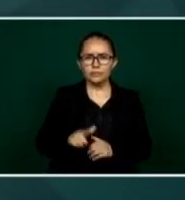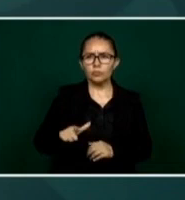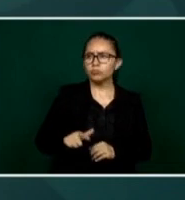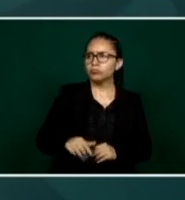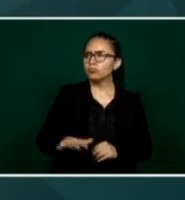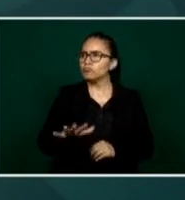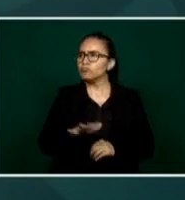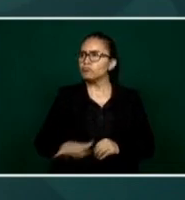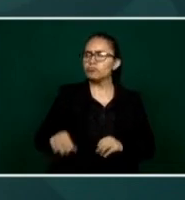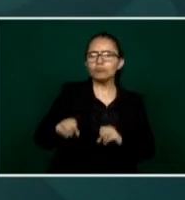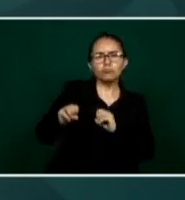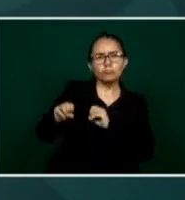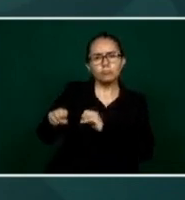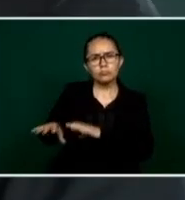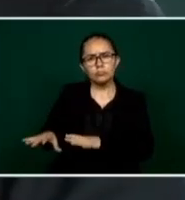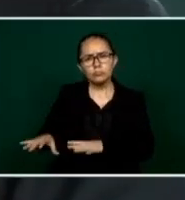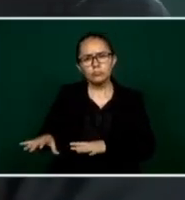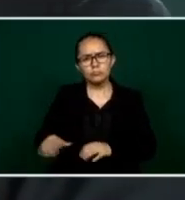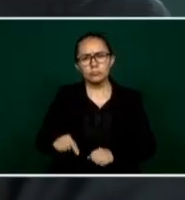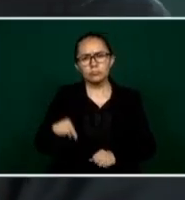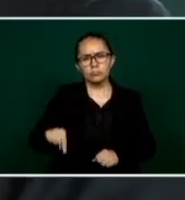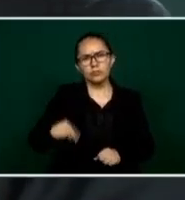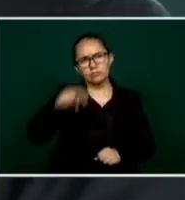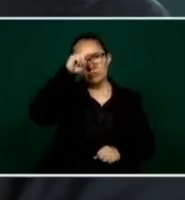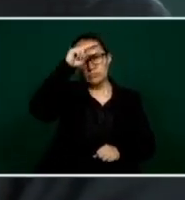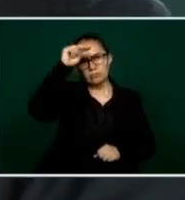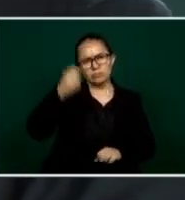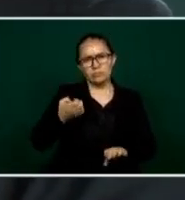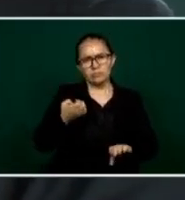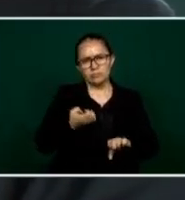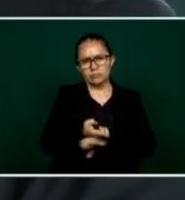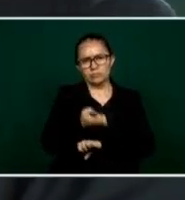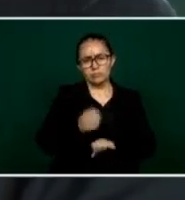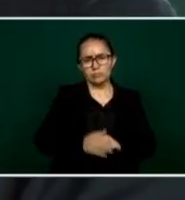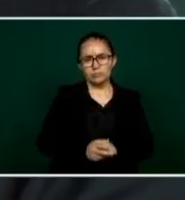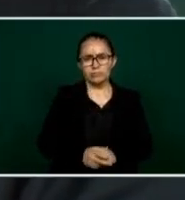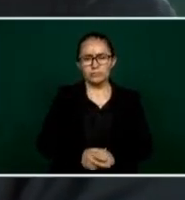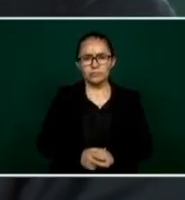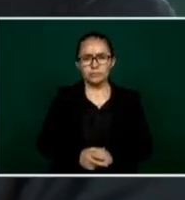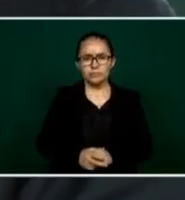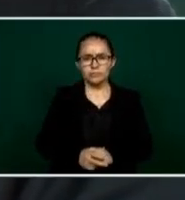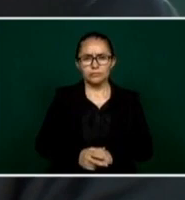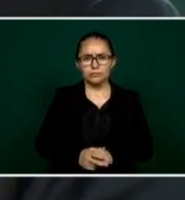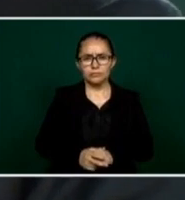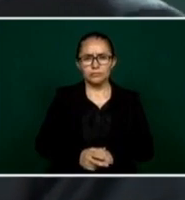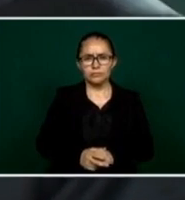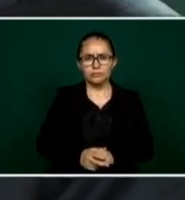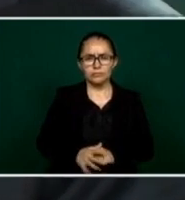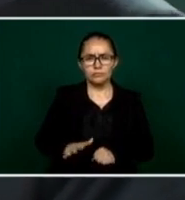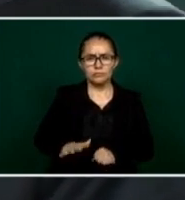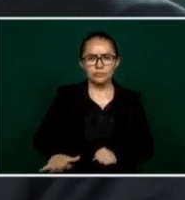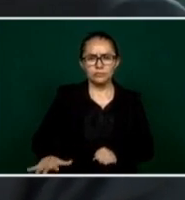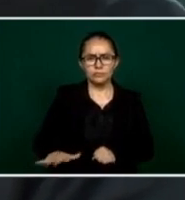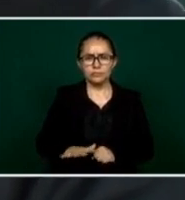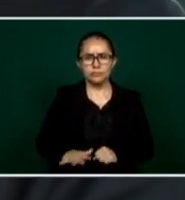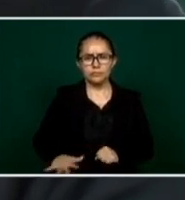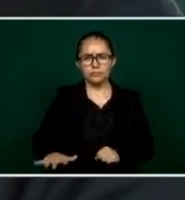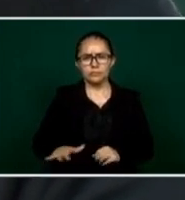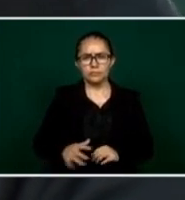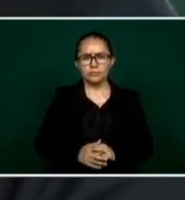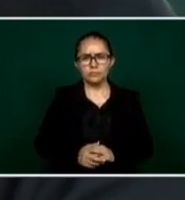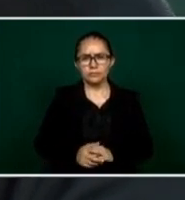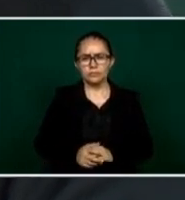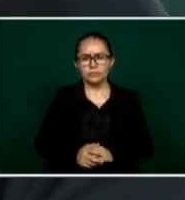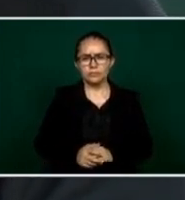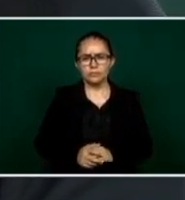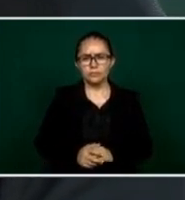abandonado, un estado con la paradoja, con la contradicción de